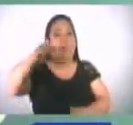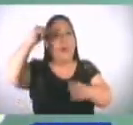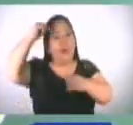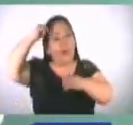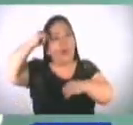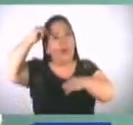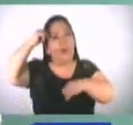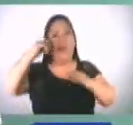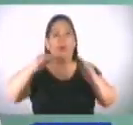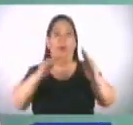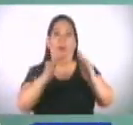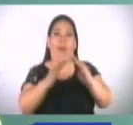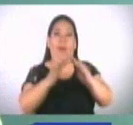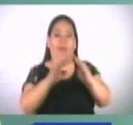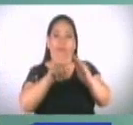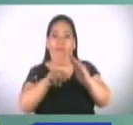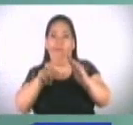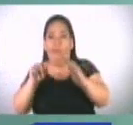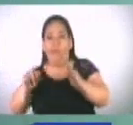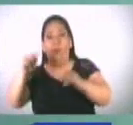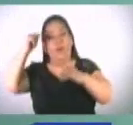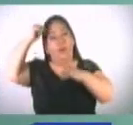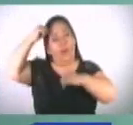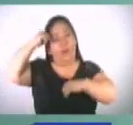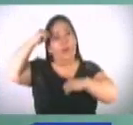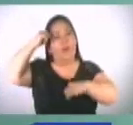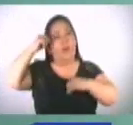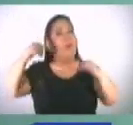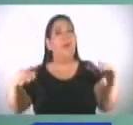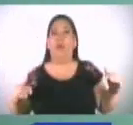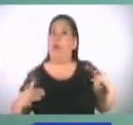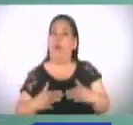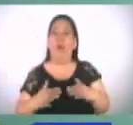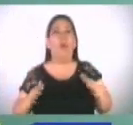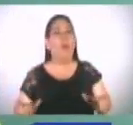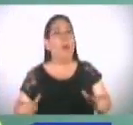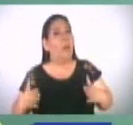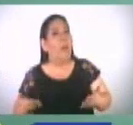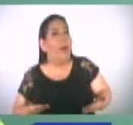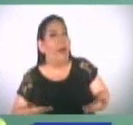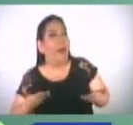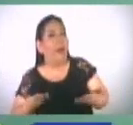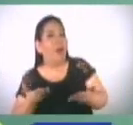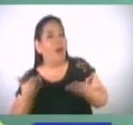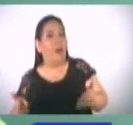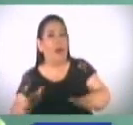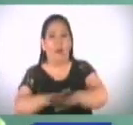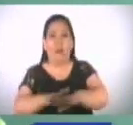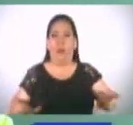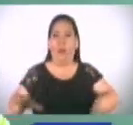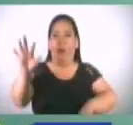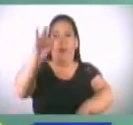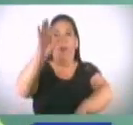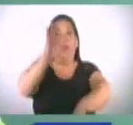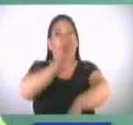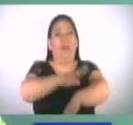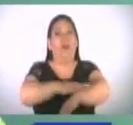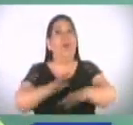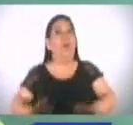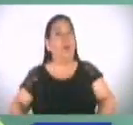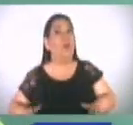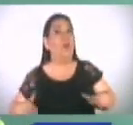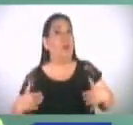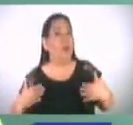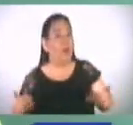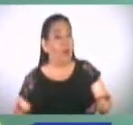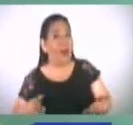a que ellos también formen parte, ¿verdad?, para contribuir a erradicar lo que es el zancudo, ya que, ¿verdad?,